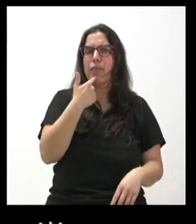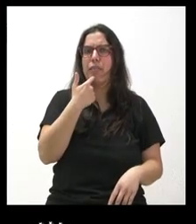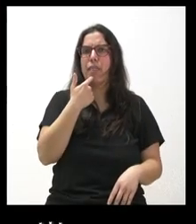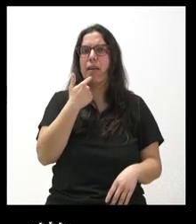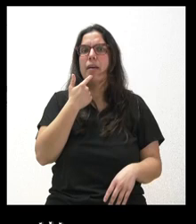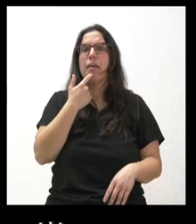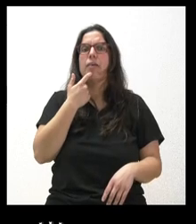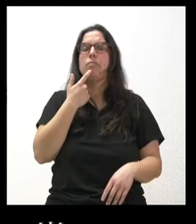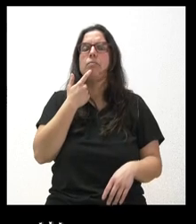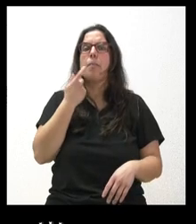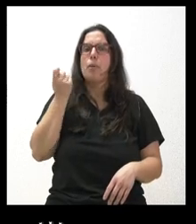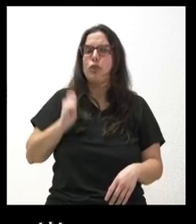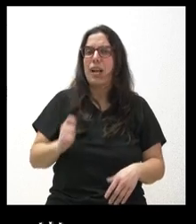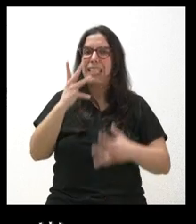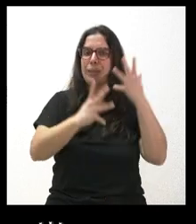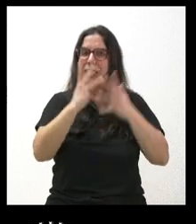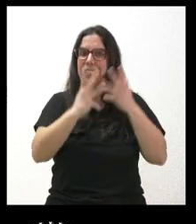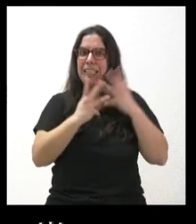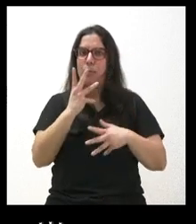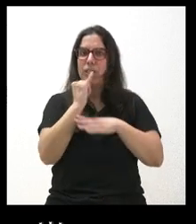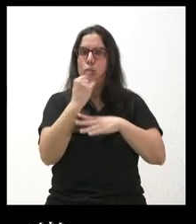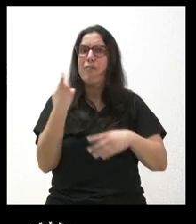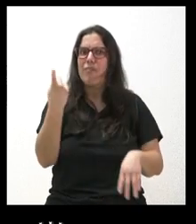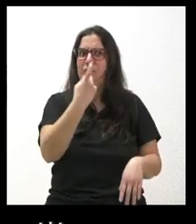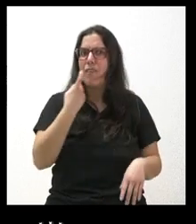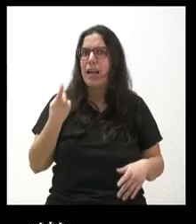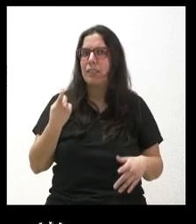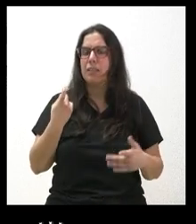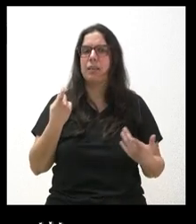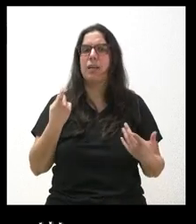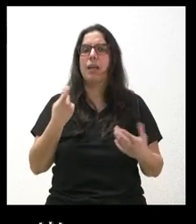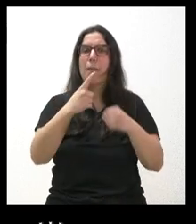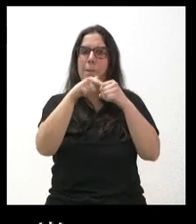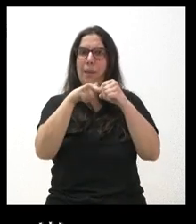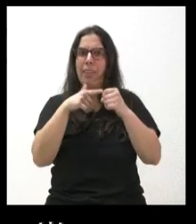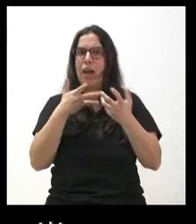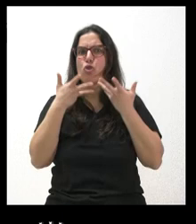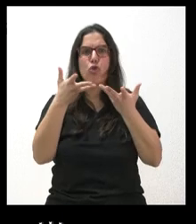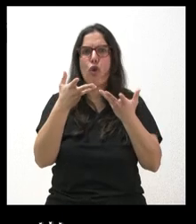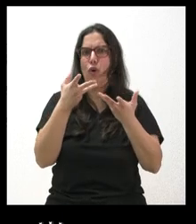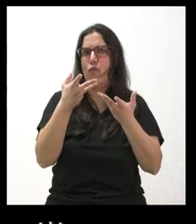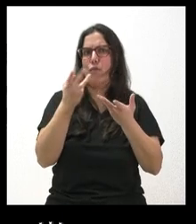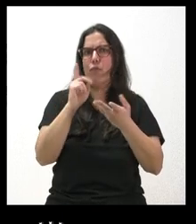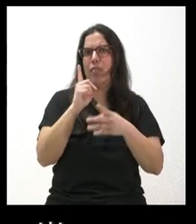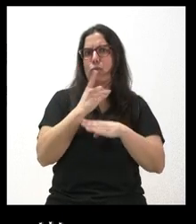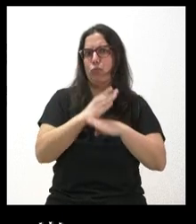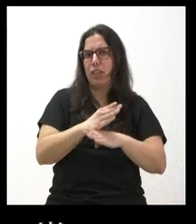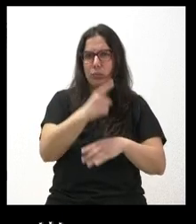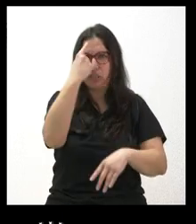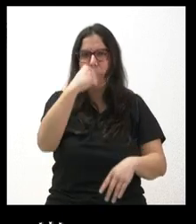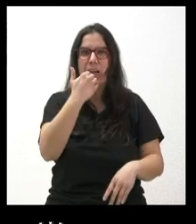administrativo en los institutos y que no se dotan las plazas necesarias no sé si tiene usted conocimiento de